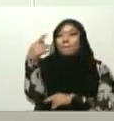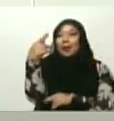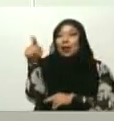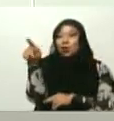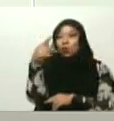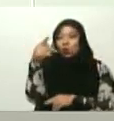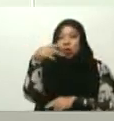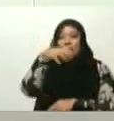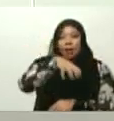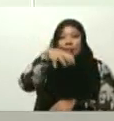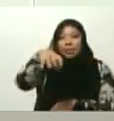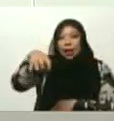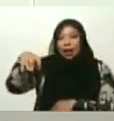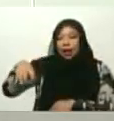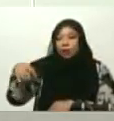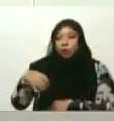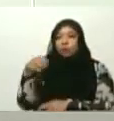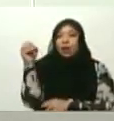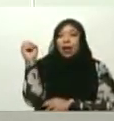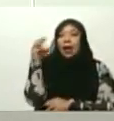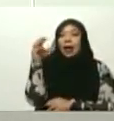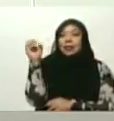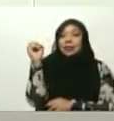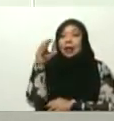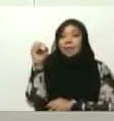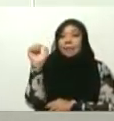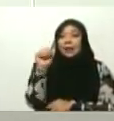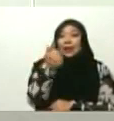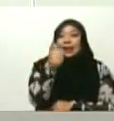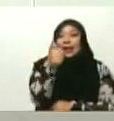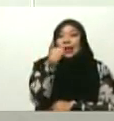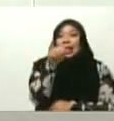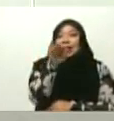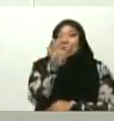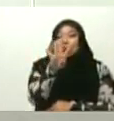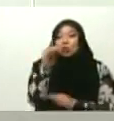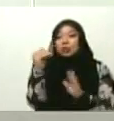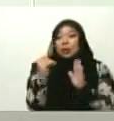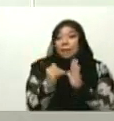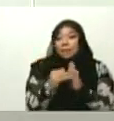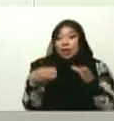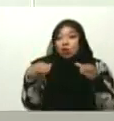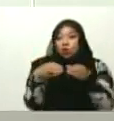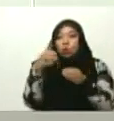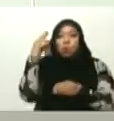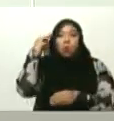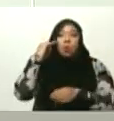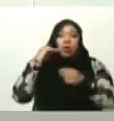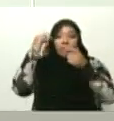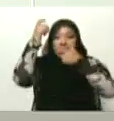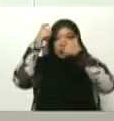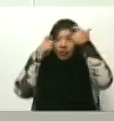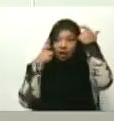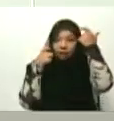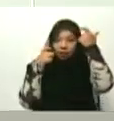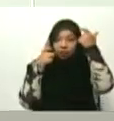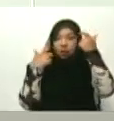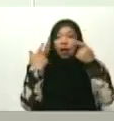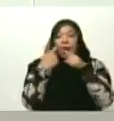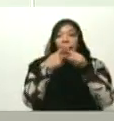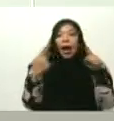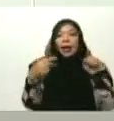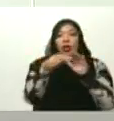estadales mediante asambleas en las 14.000 UVC. En este proceso se dan instrucciones desde la